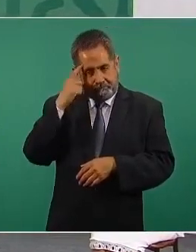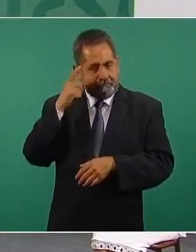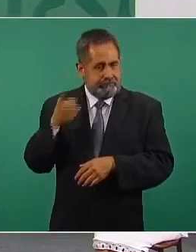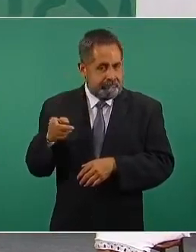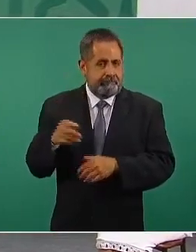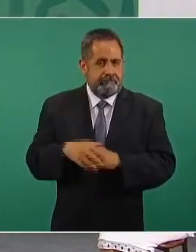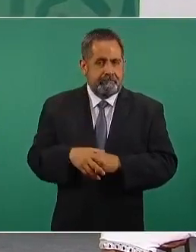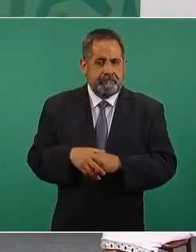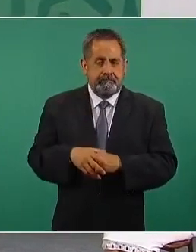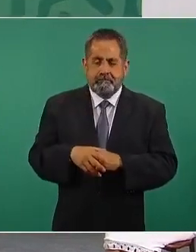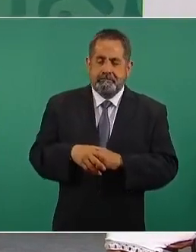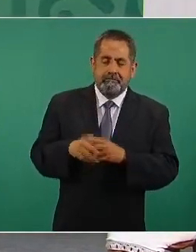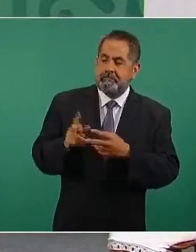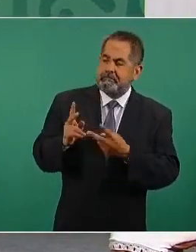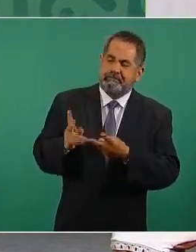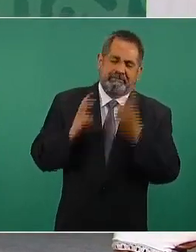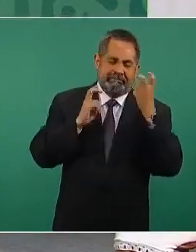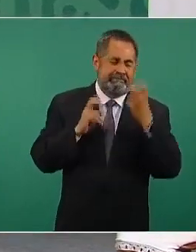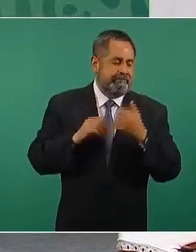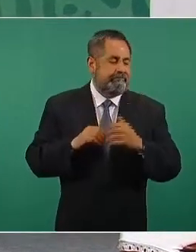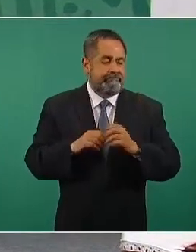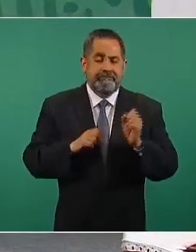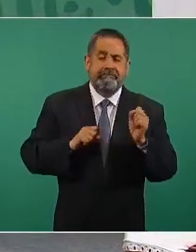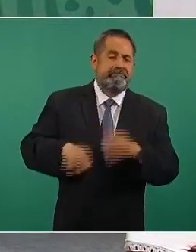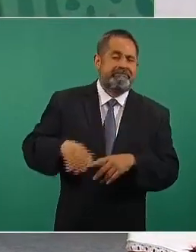¿Qué dejaron?